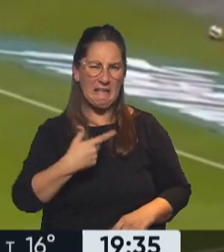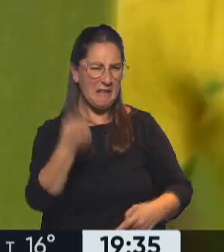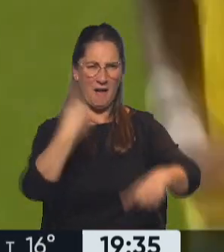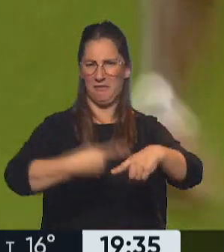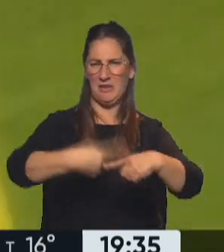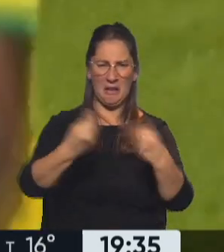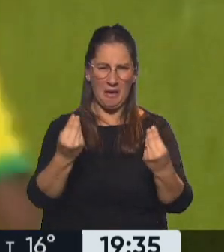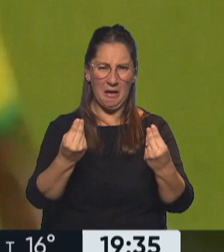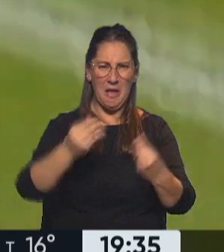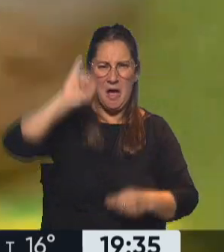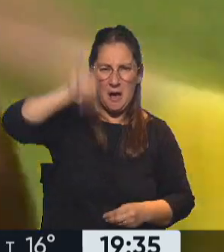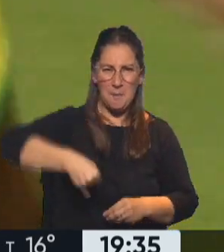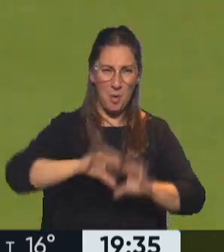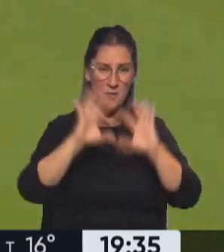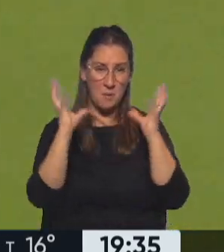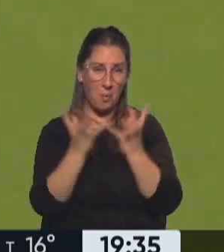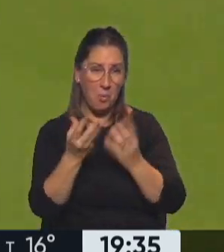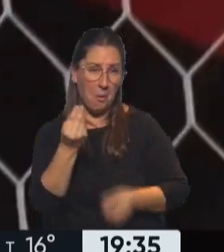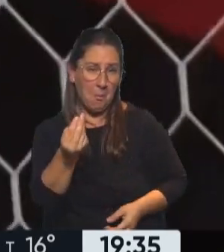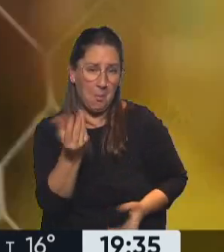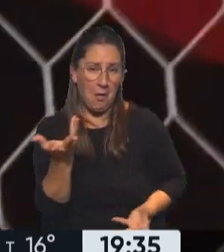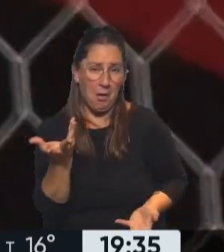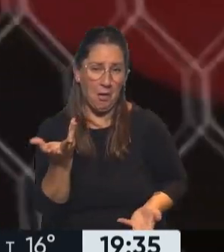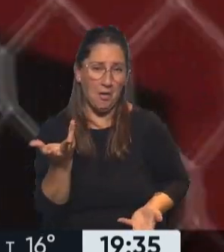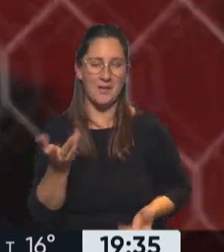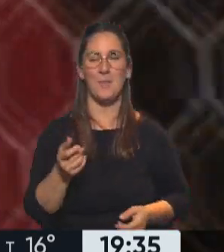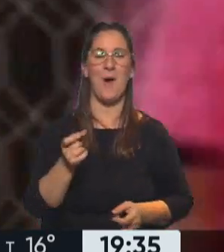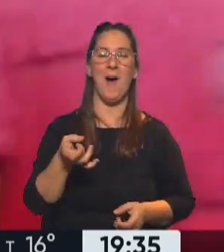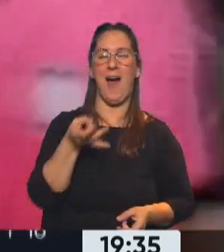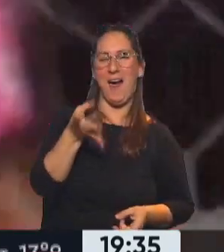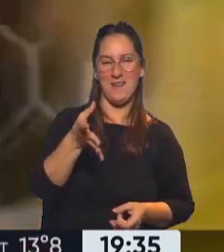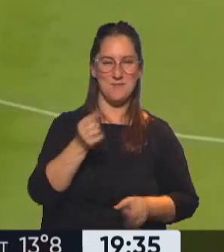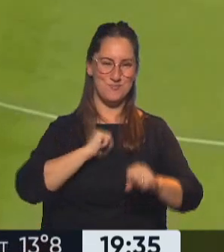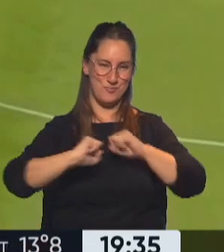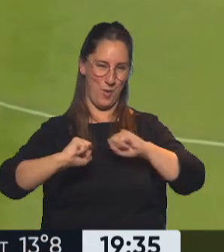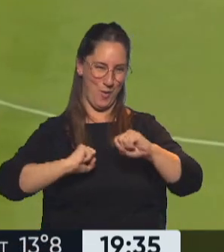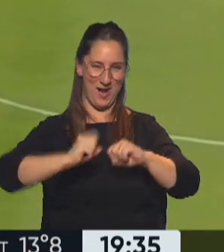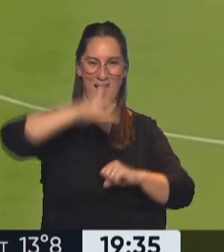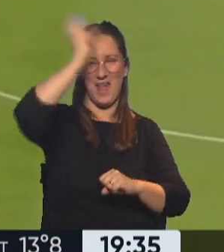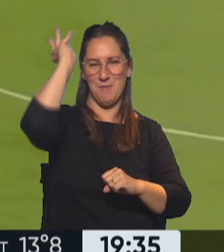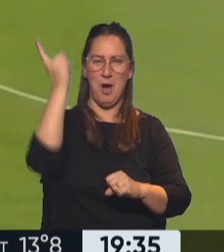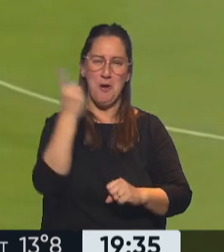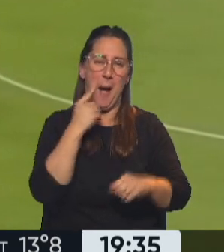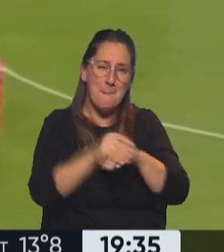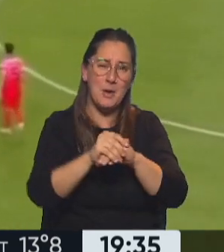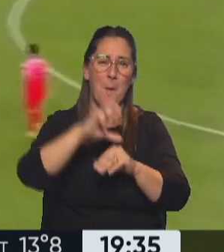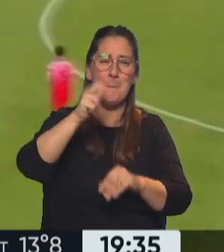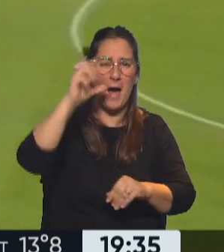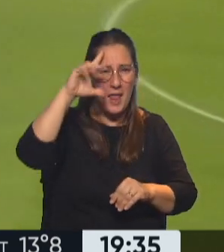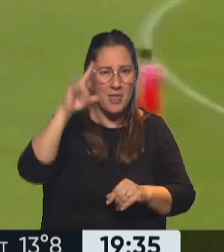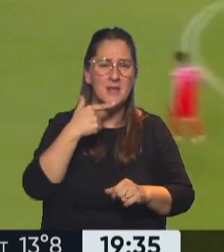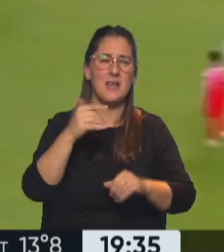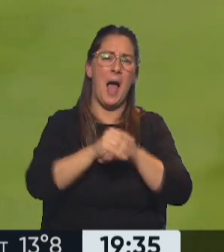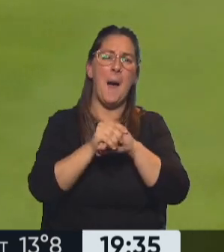argentinos? ¿Salieron campeones del mundo? Le puso un poco de pimienta. Qué lindo que Ney le pone un poco de pimienta, si es amigo de Paredes y de Messi, claro,